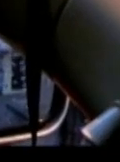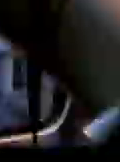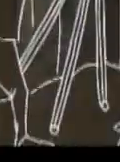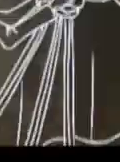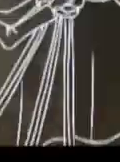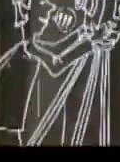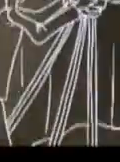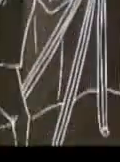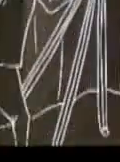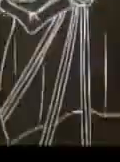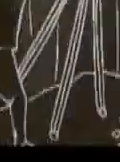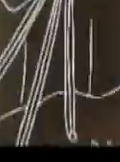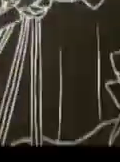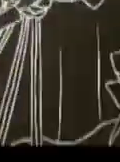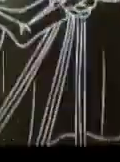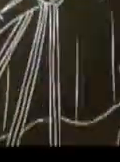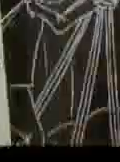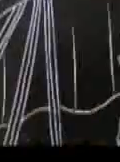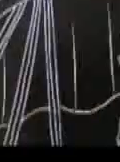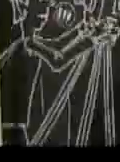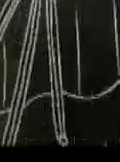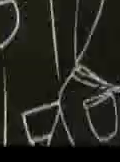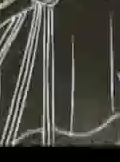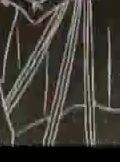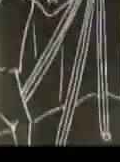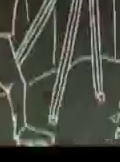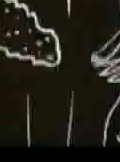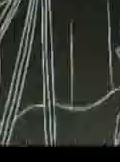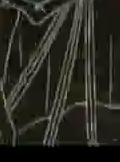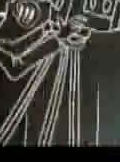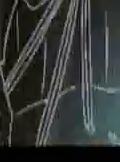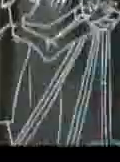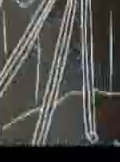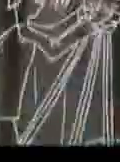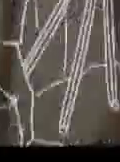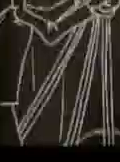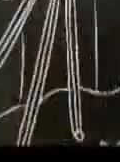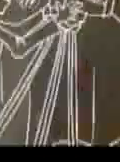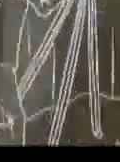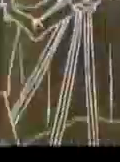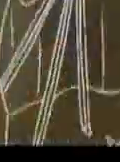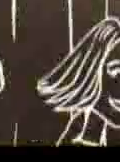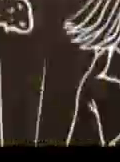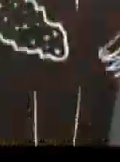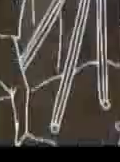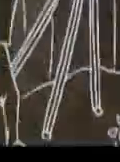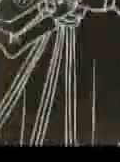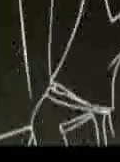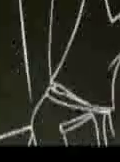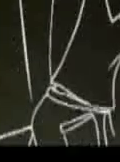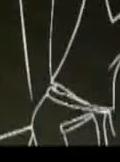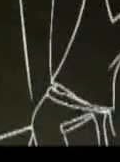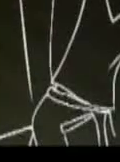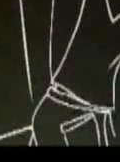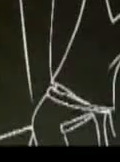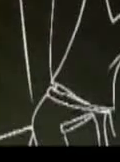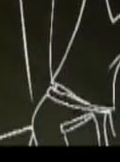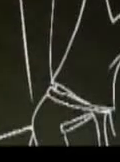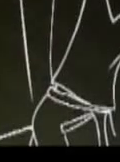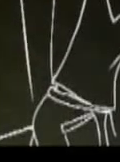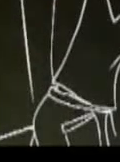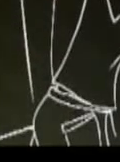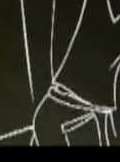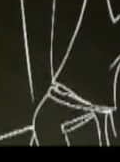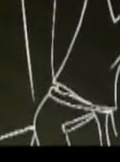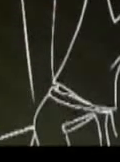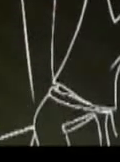familia. 21 jóvenes de comunidades rurales se embarcan en una aventura cinematográfica. Contaría mi